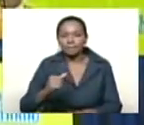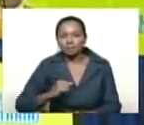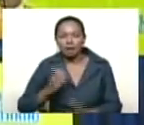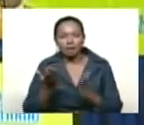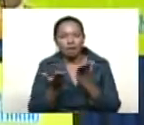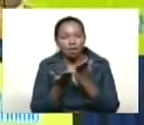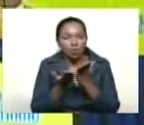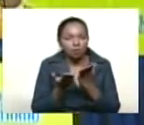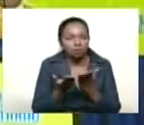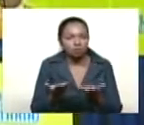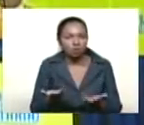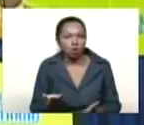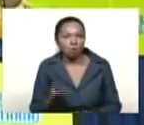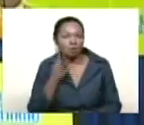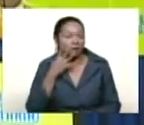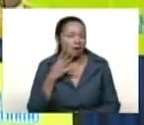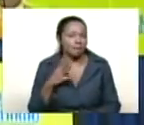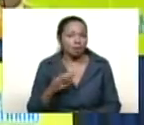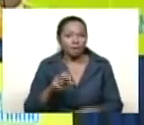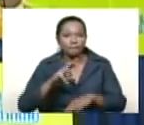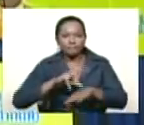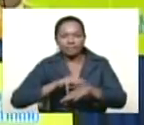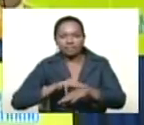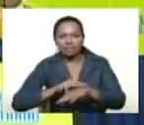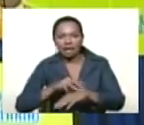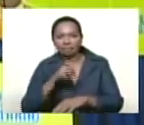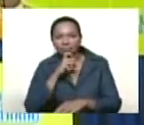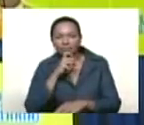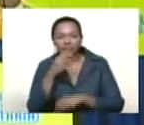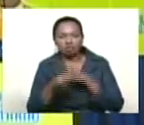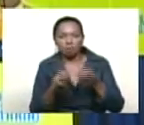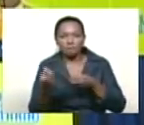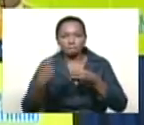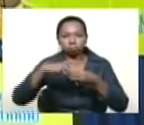carreras como medicina están reservadas para una élite.